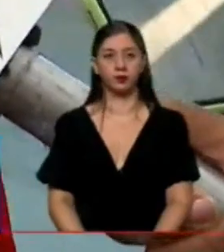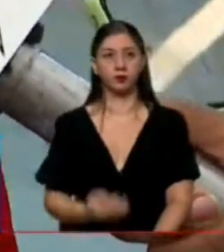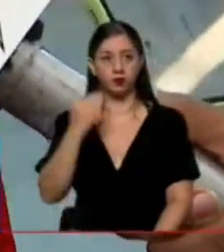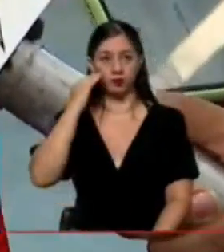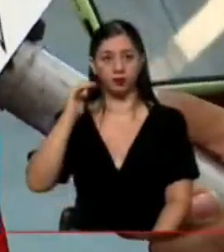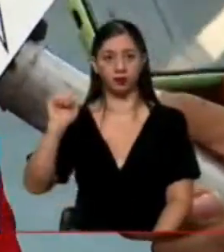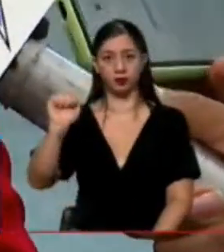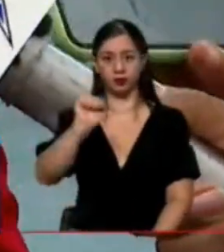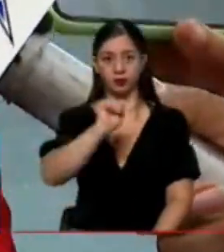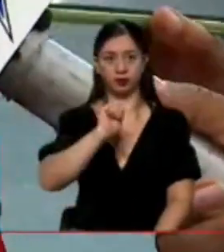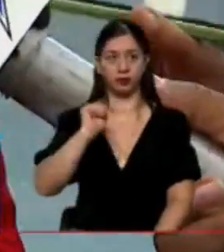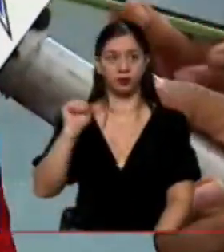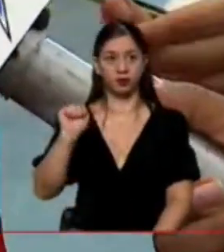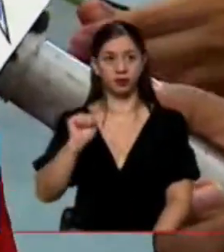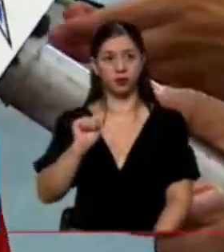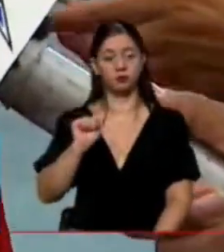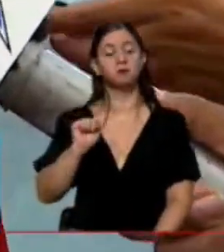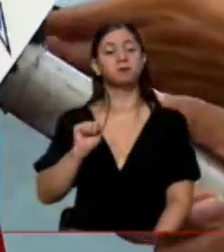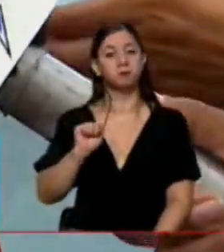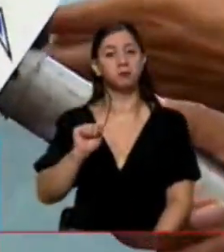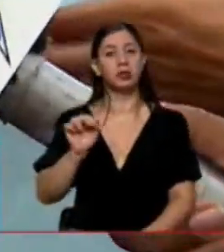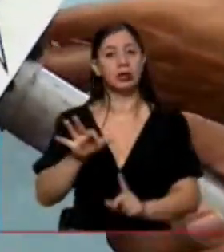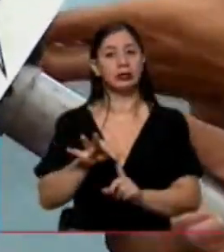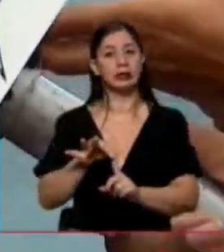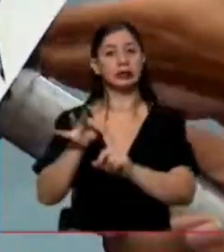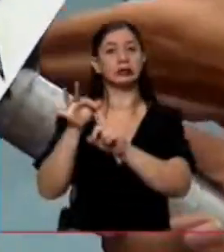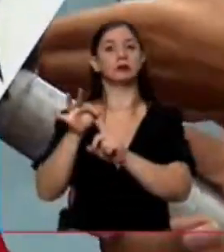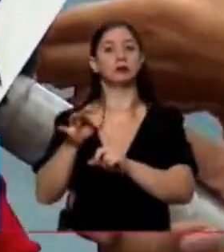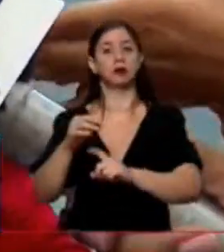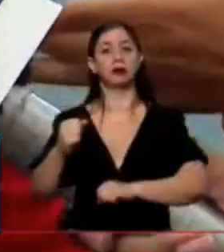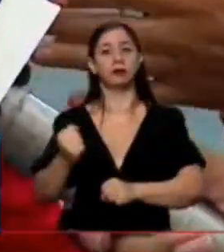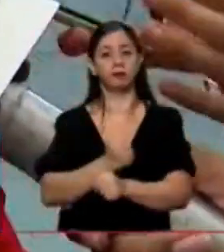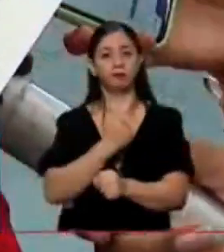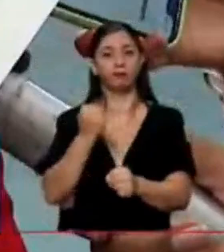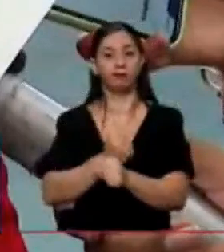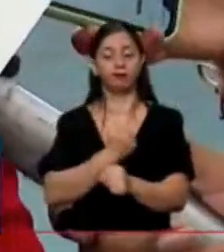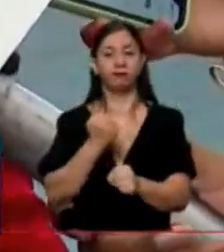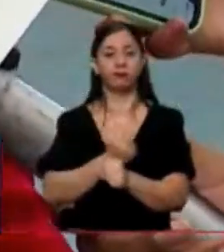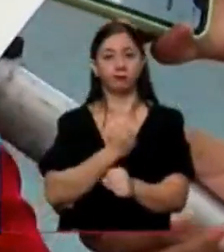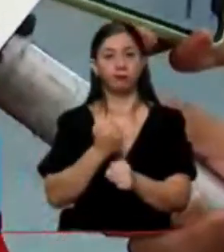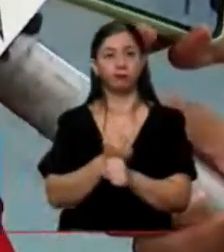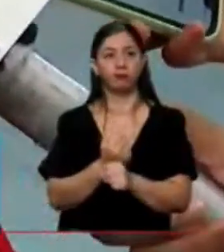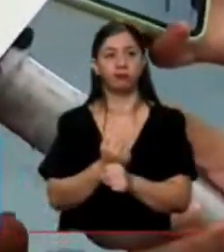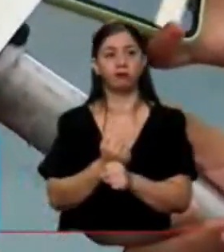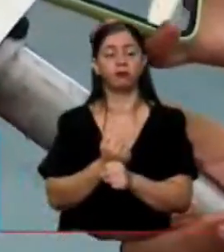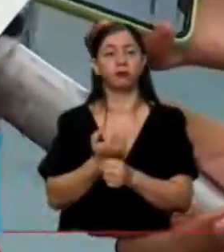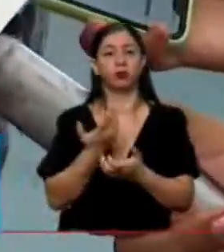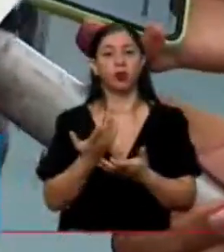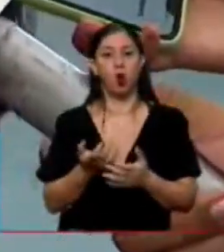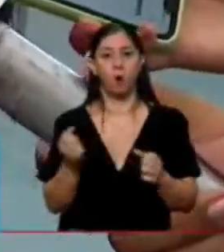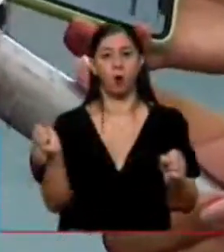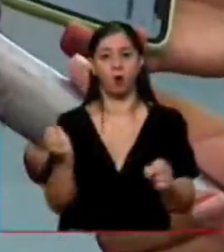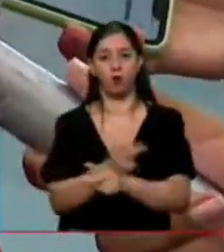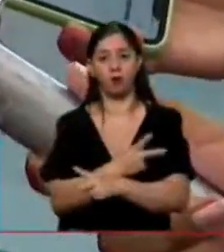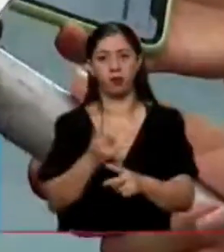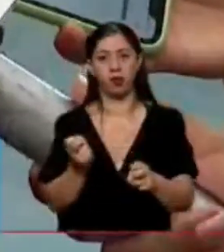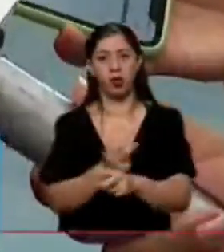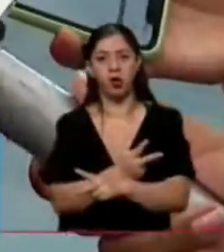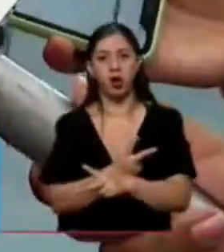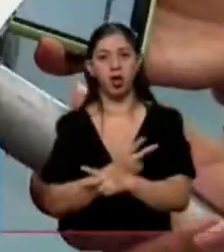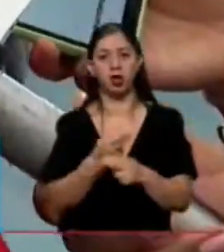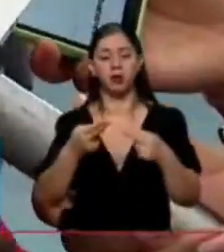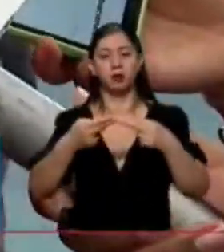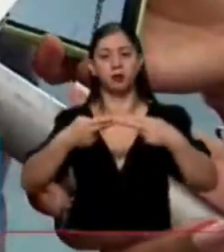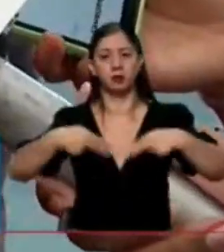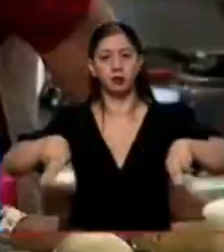Mujeres tiene unas tareas muy específicas y es trabajar por erradicar las violencias basadas